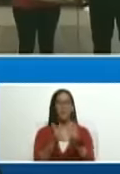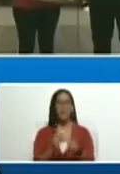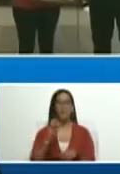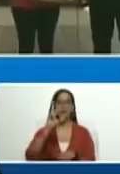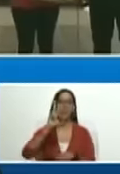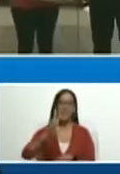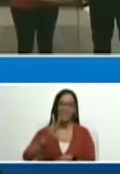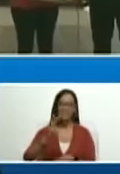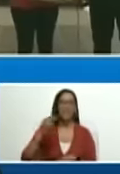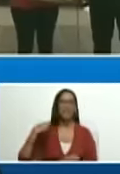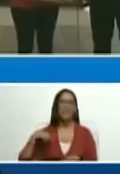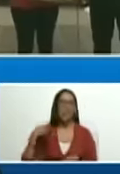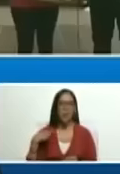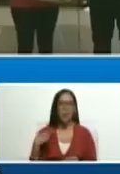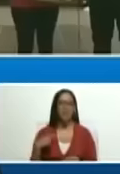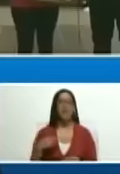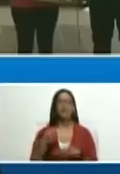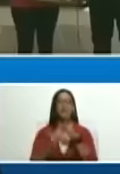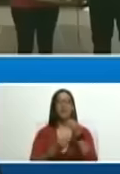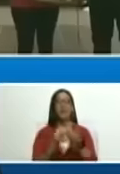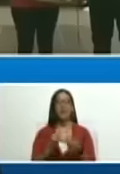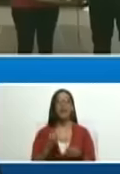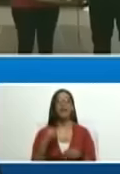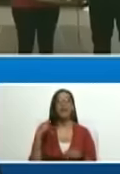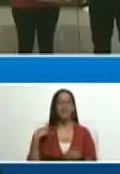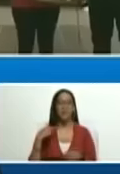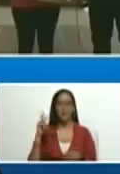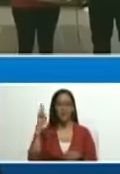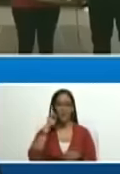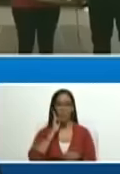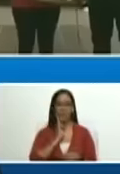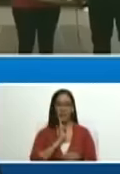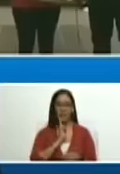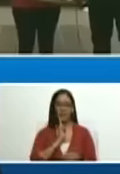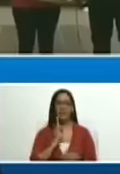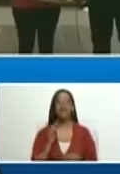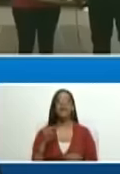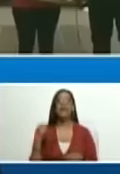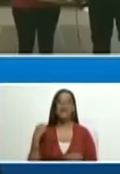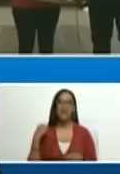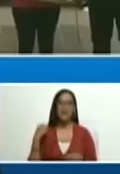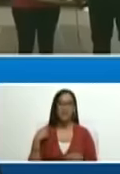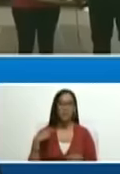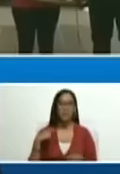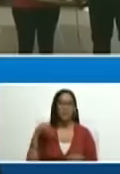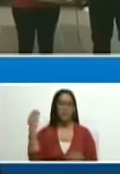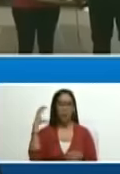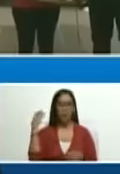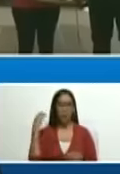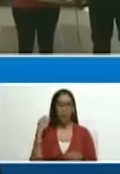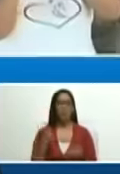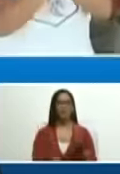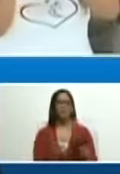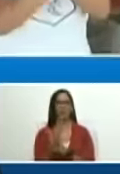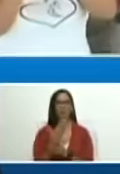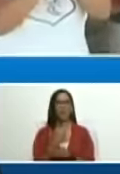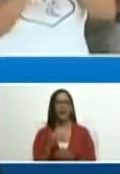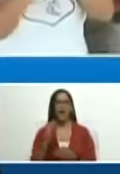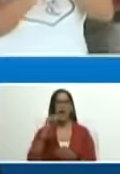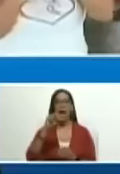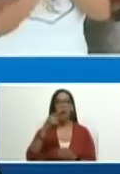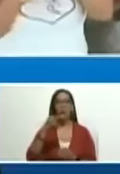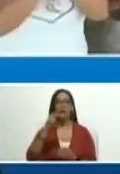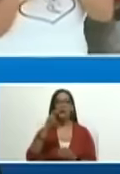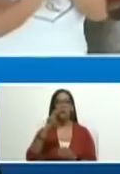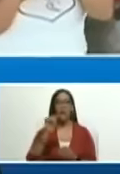Tercera República, que fue la República de Bolívar, la República de Colombia, que se fundó en Angostura, pero empezó